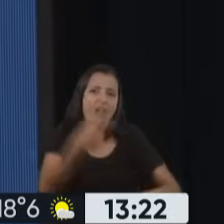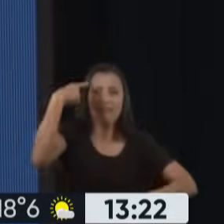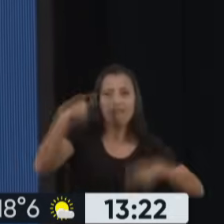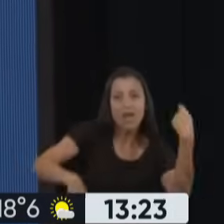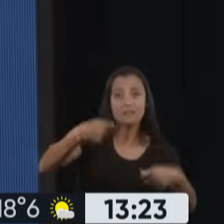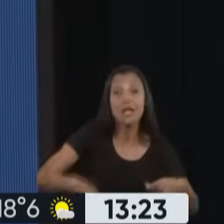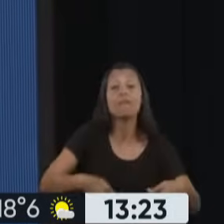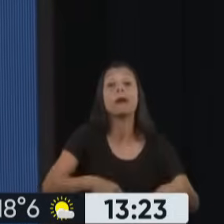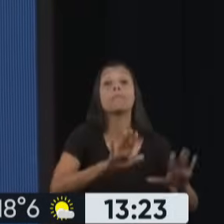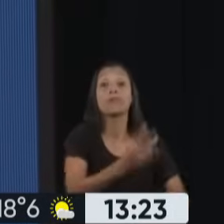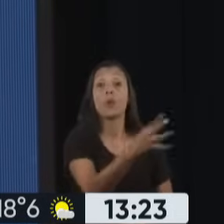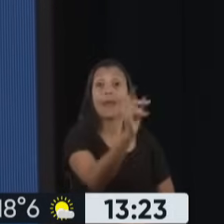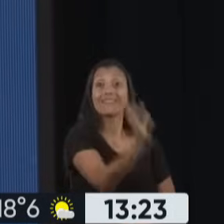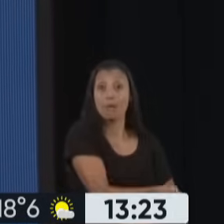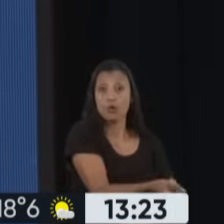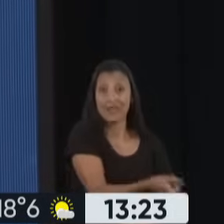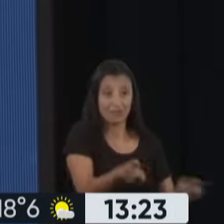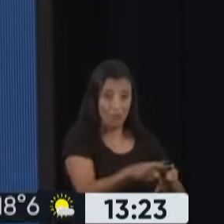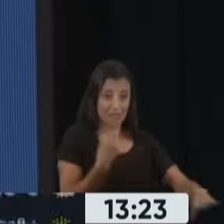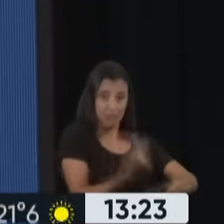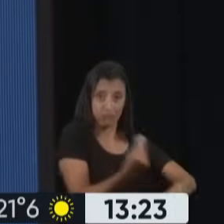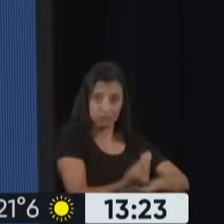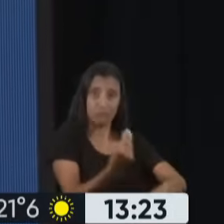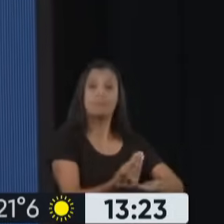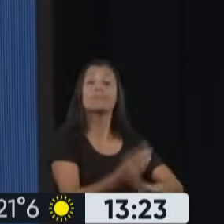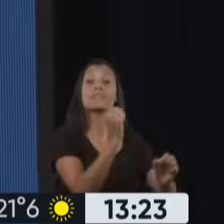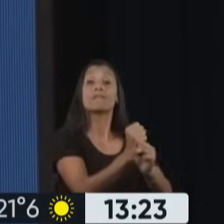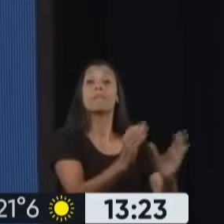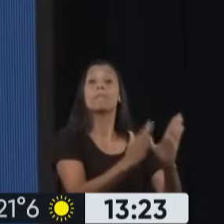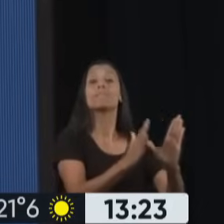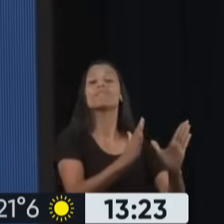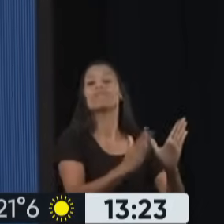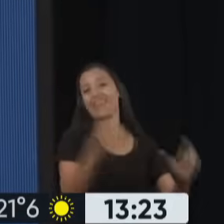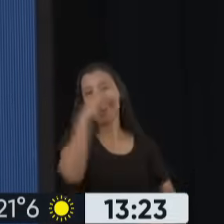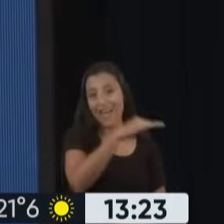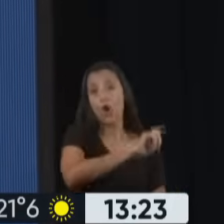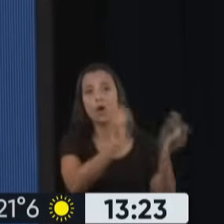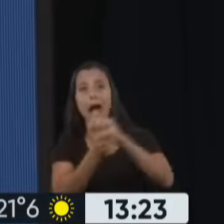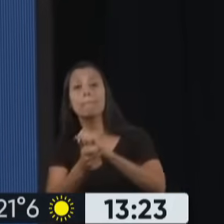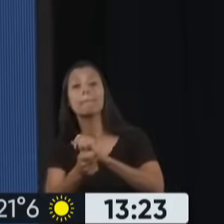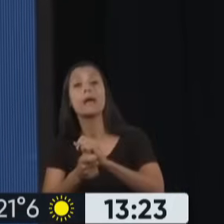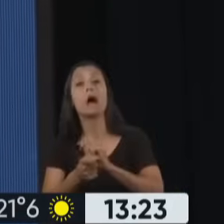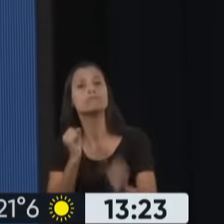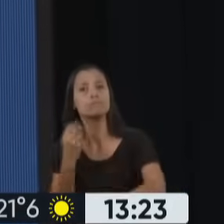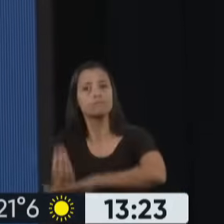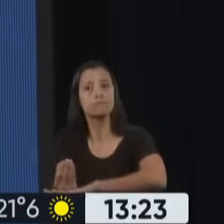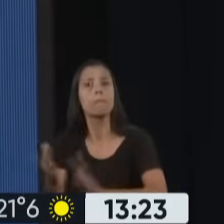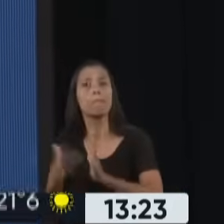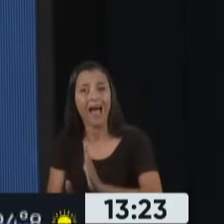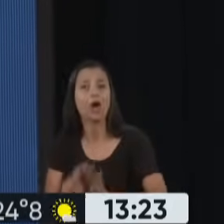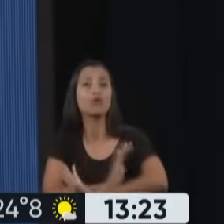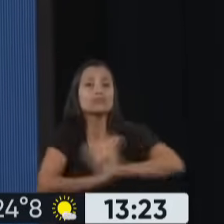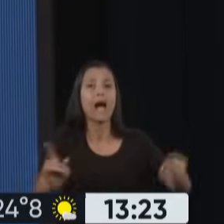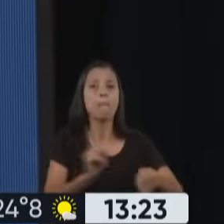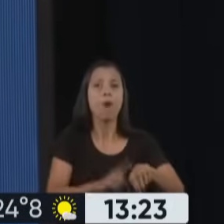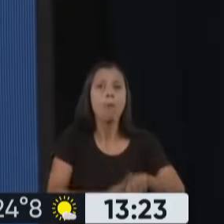ese 40% que esté en el plano informal pase al plano formal, y una vez que el mercado laboral tiene el formato